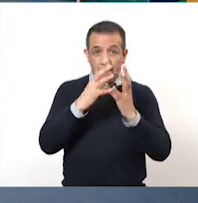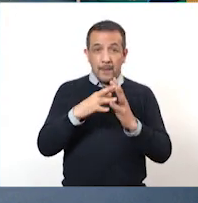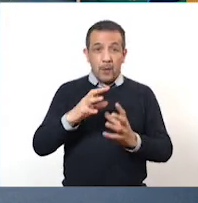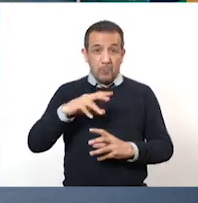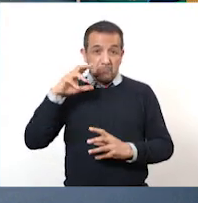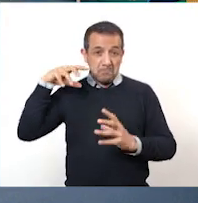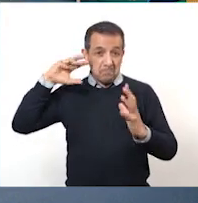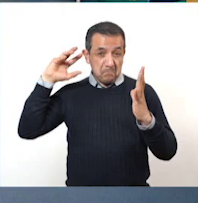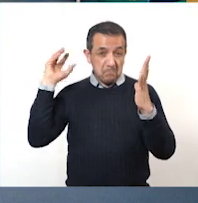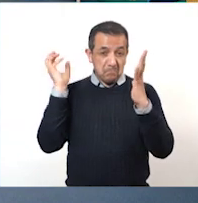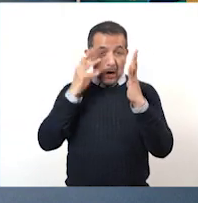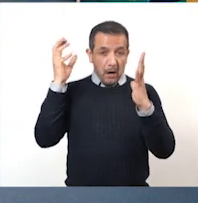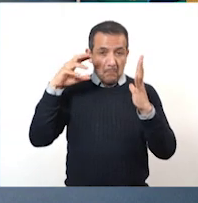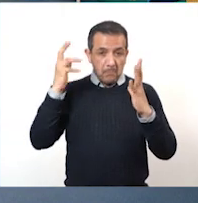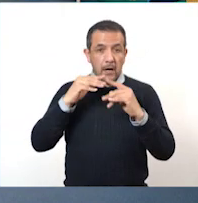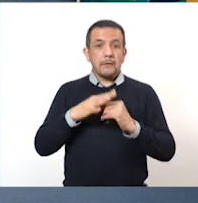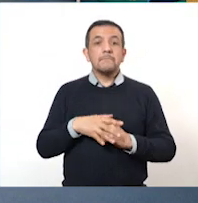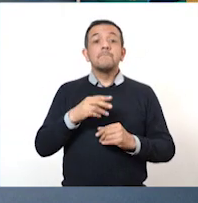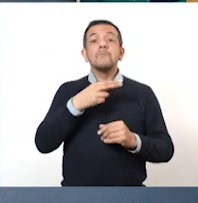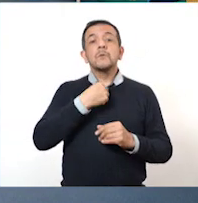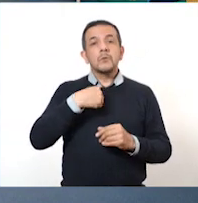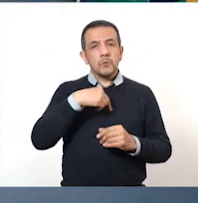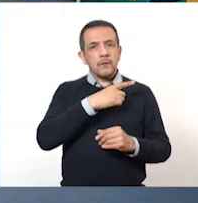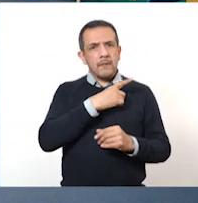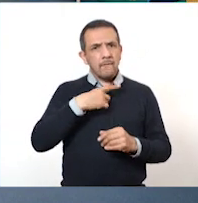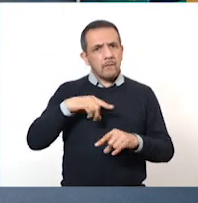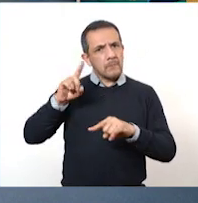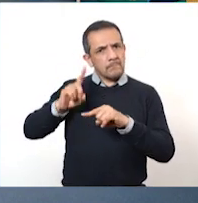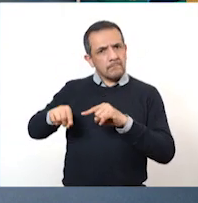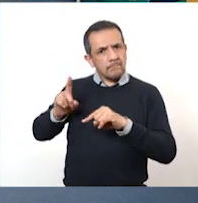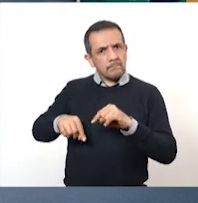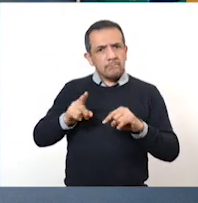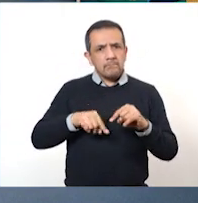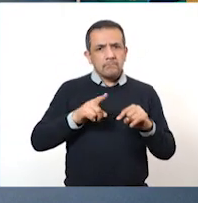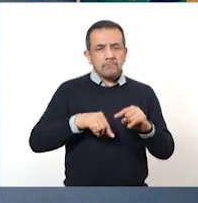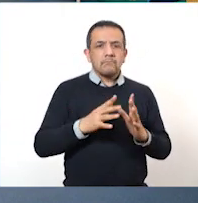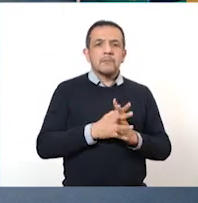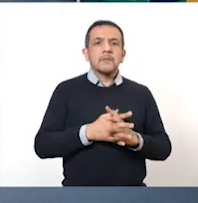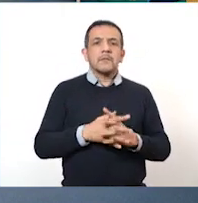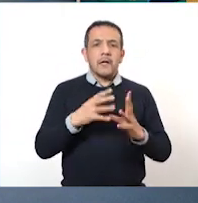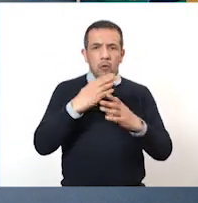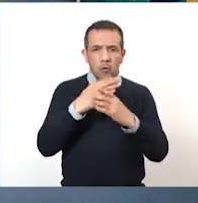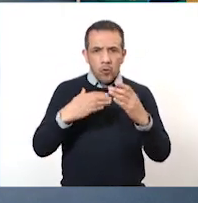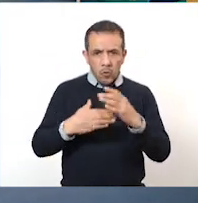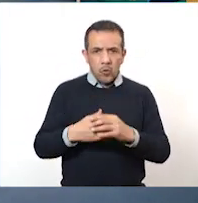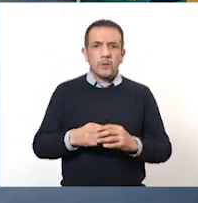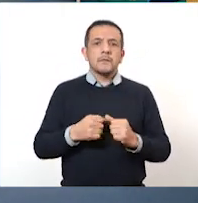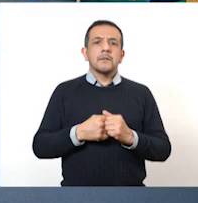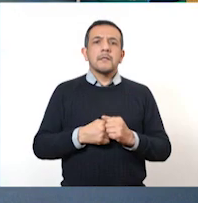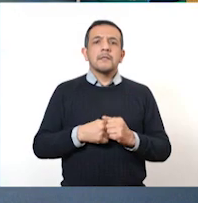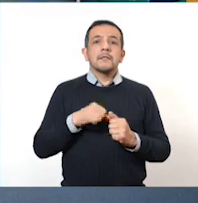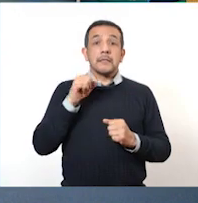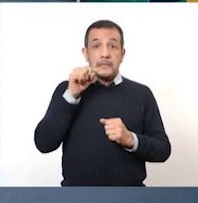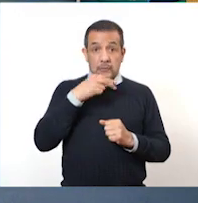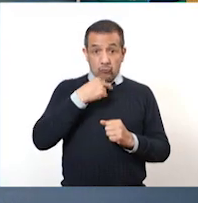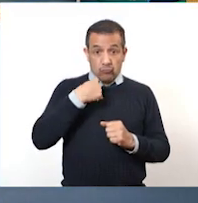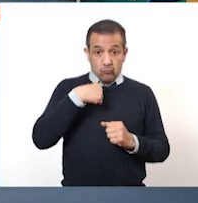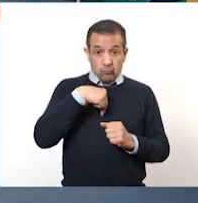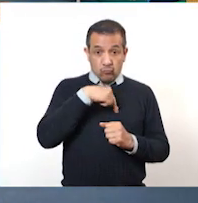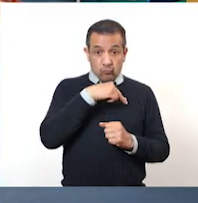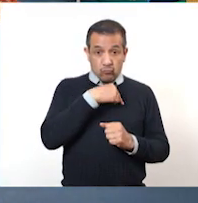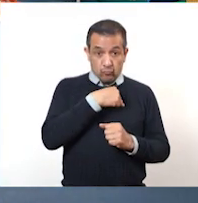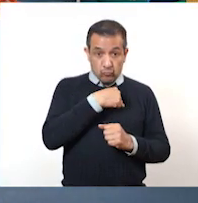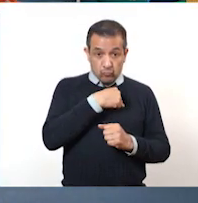pelota. Recuerden quitar las cosas que se puedan caer o romper. Si no están en un